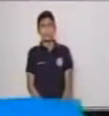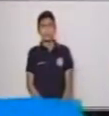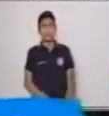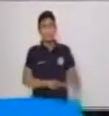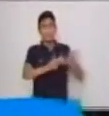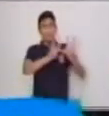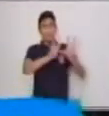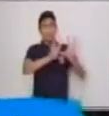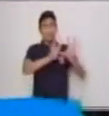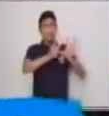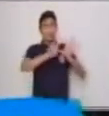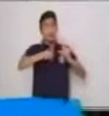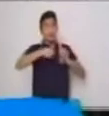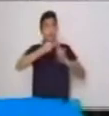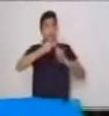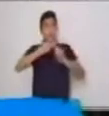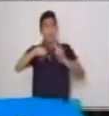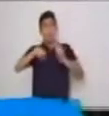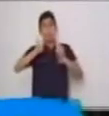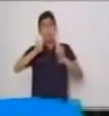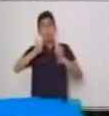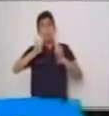más 2 que se agregan